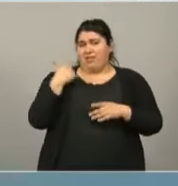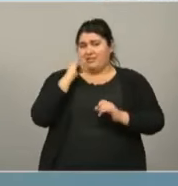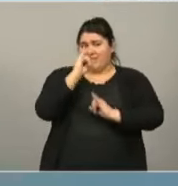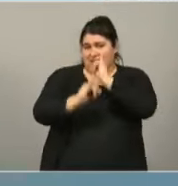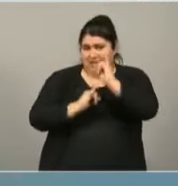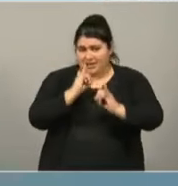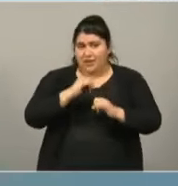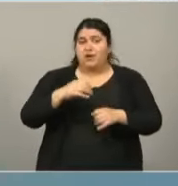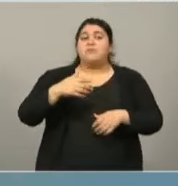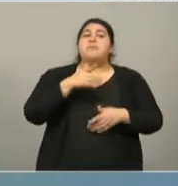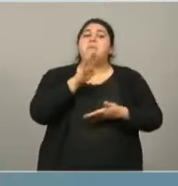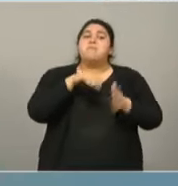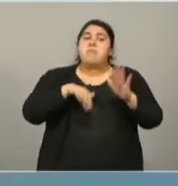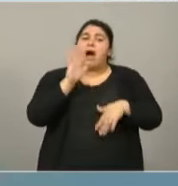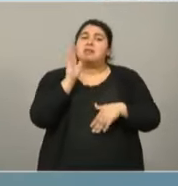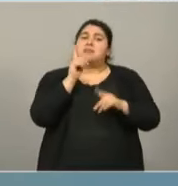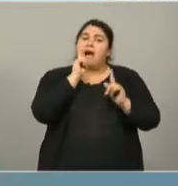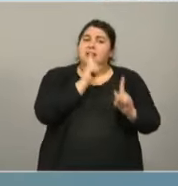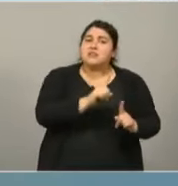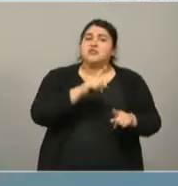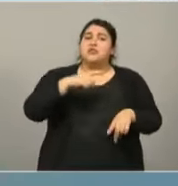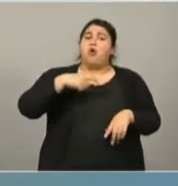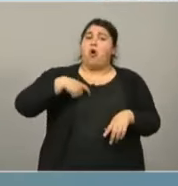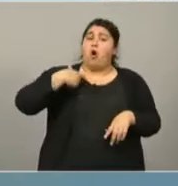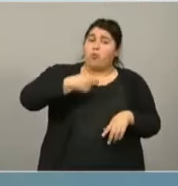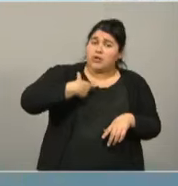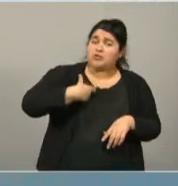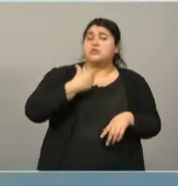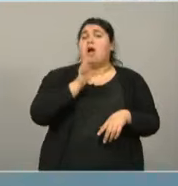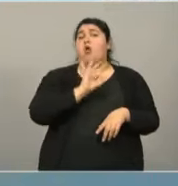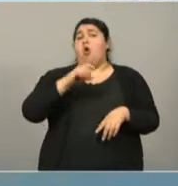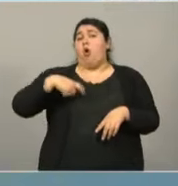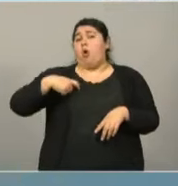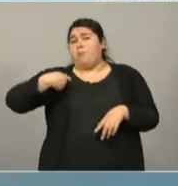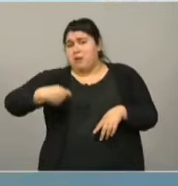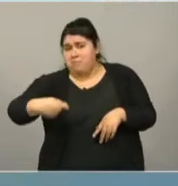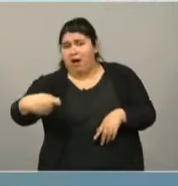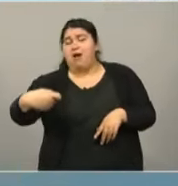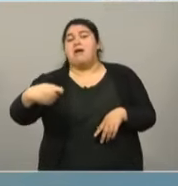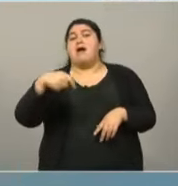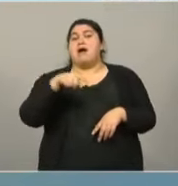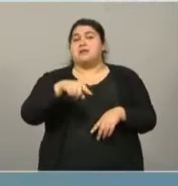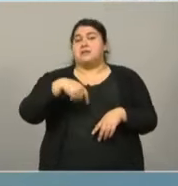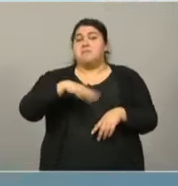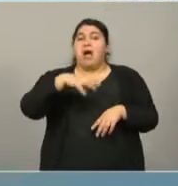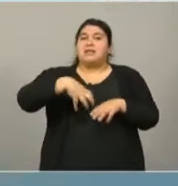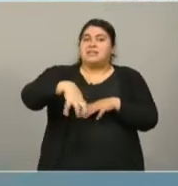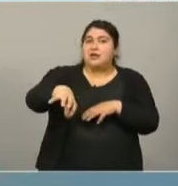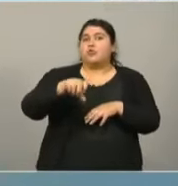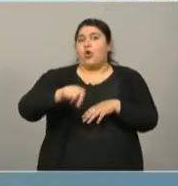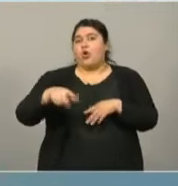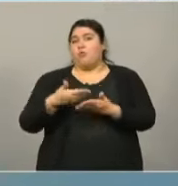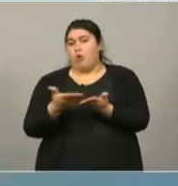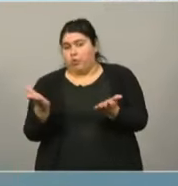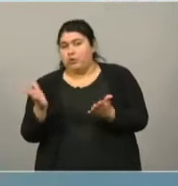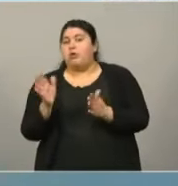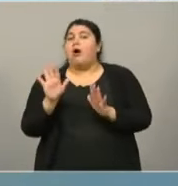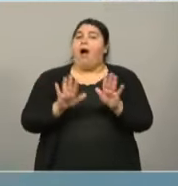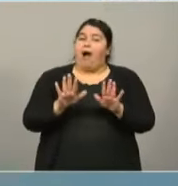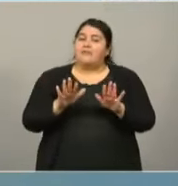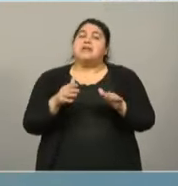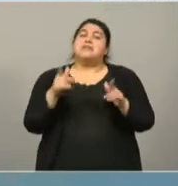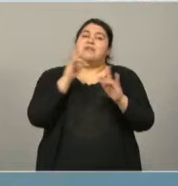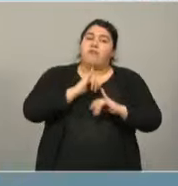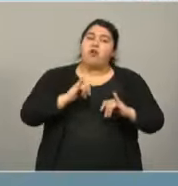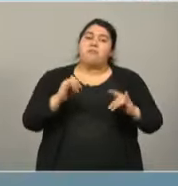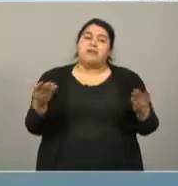de población con cobertura de obra social o prepaga y del sector público Aunque hay cruzados el